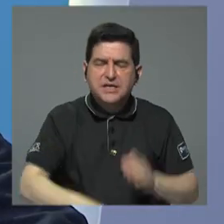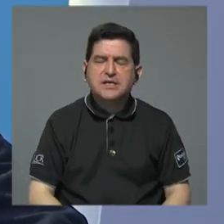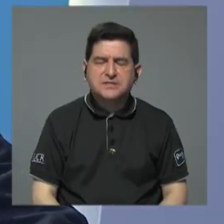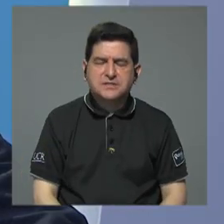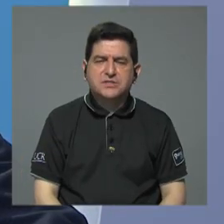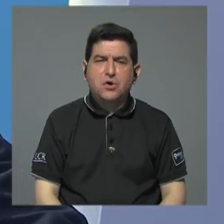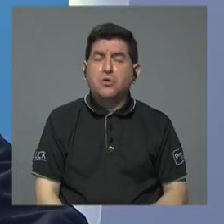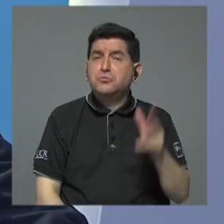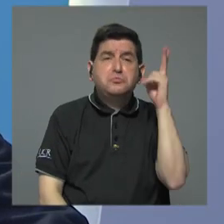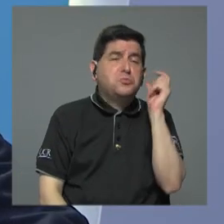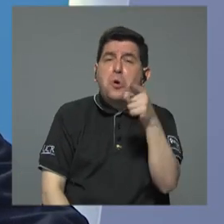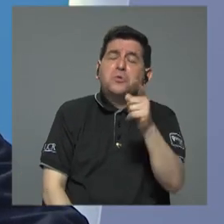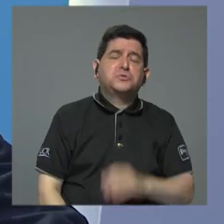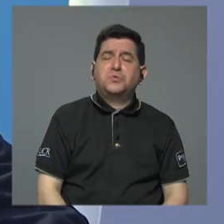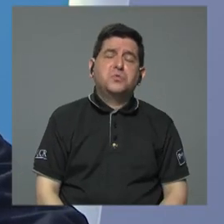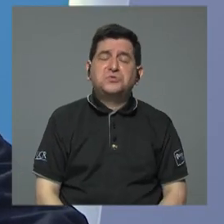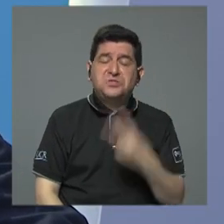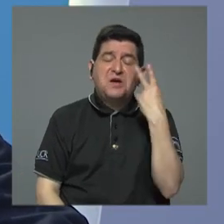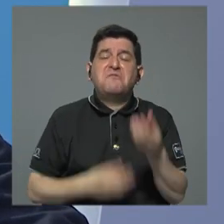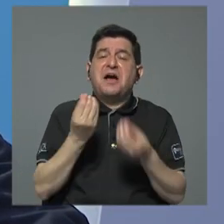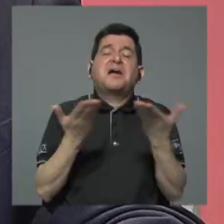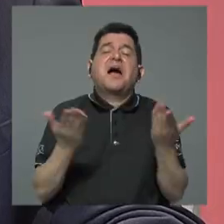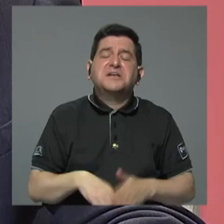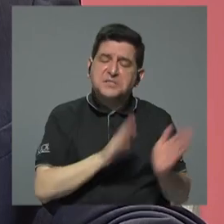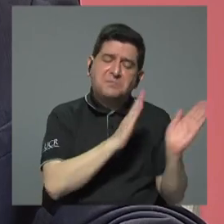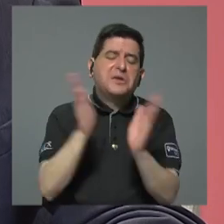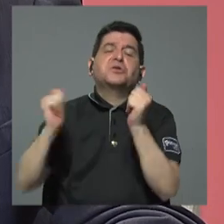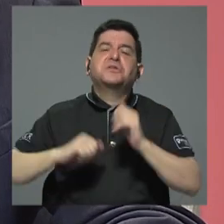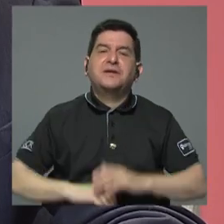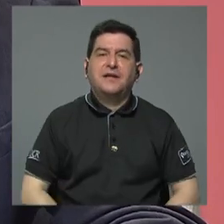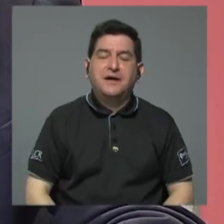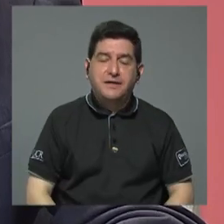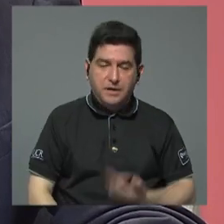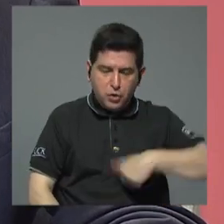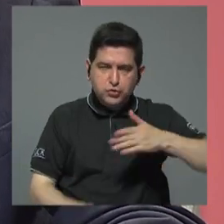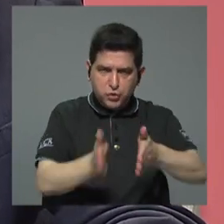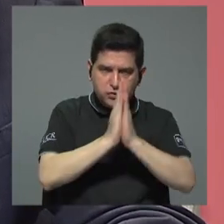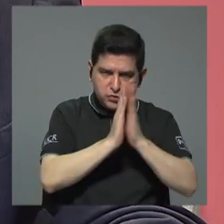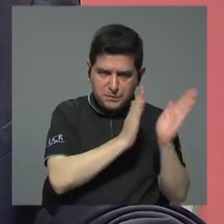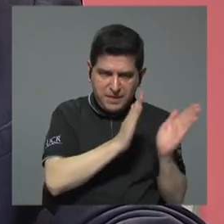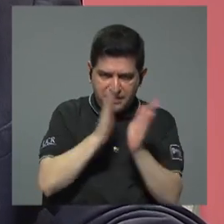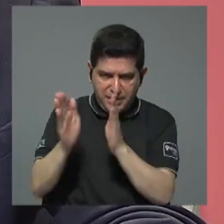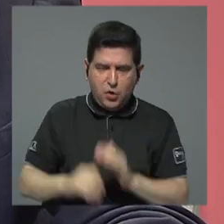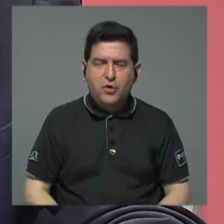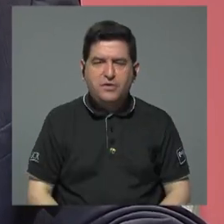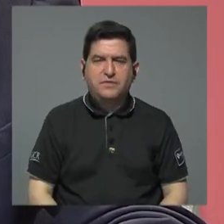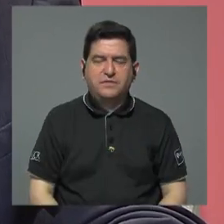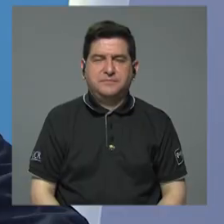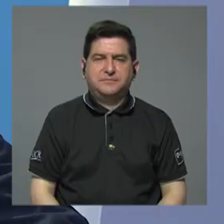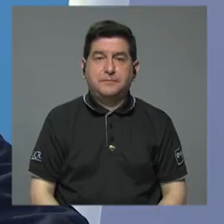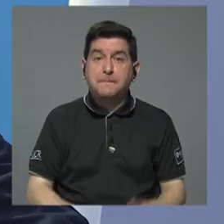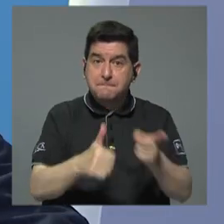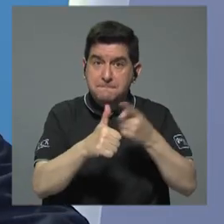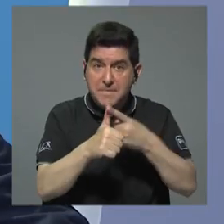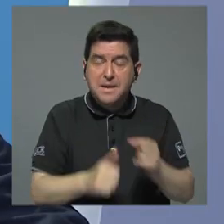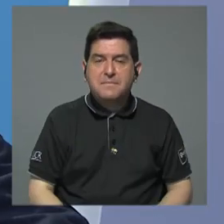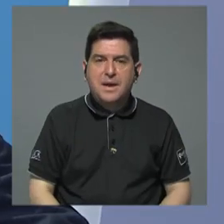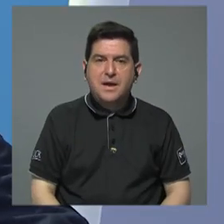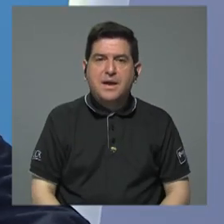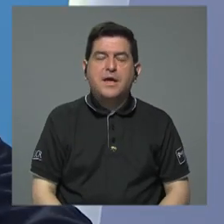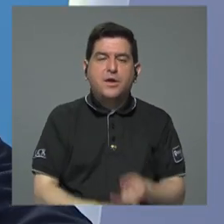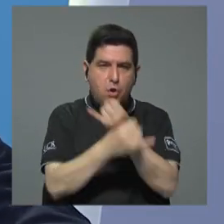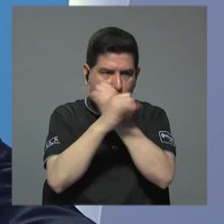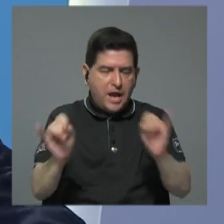recursos al gobierno. Ponga un cachiflín para que paren eso inmediatamente. Para que ponga orden en la zona. Importante la zona, porque primero hay que recuperar la